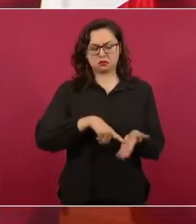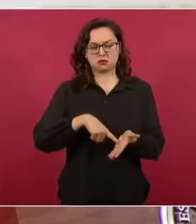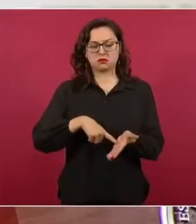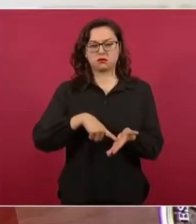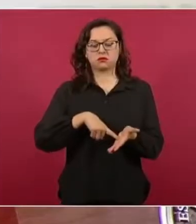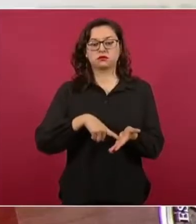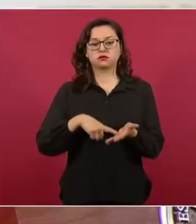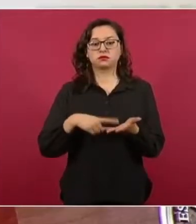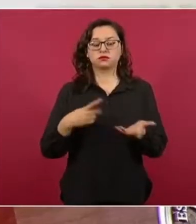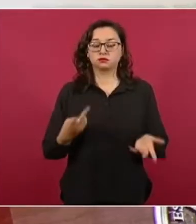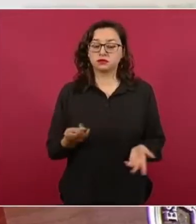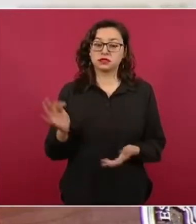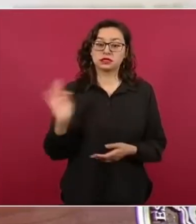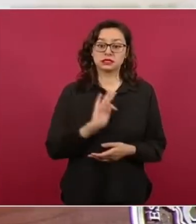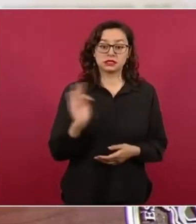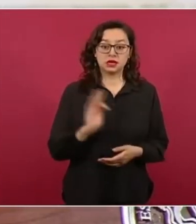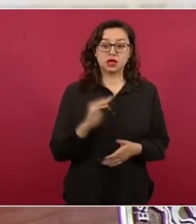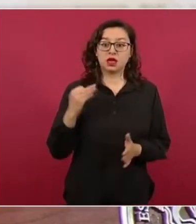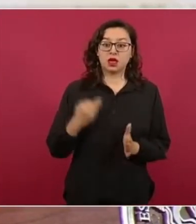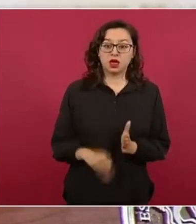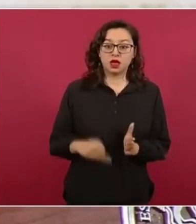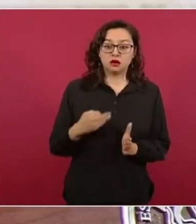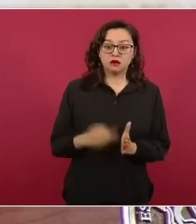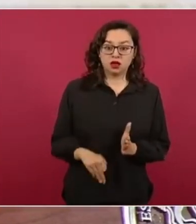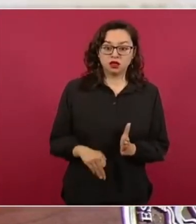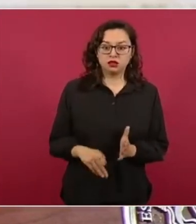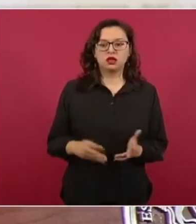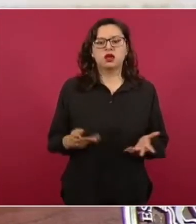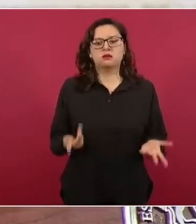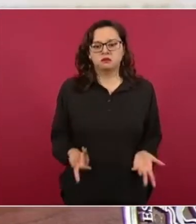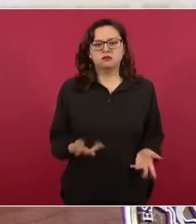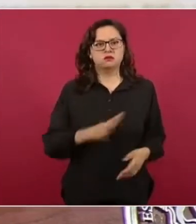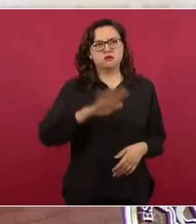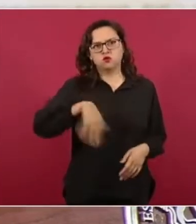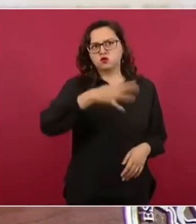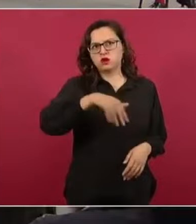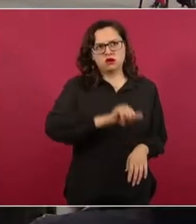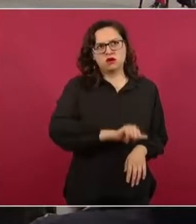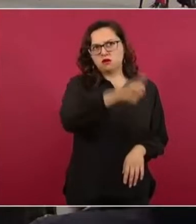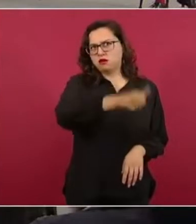si hace falta, se va a hacer con otras vacunas